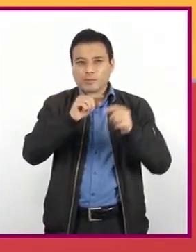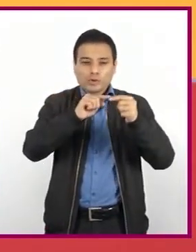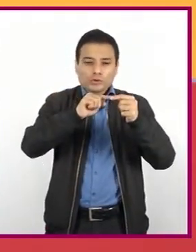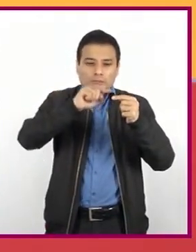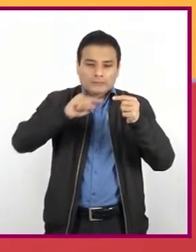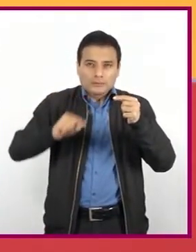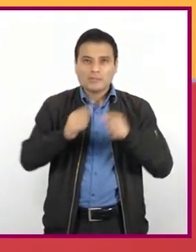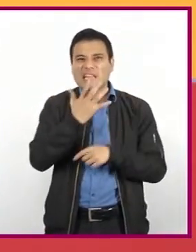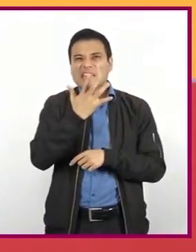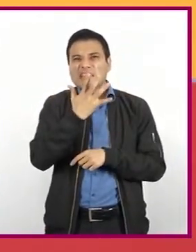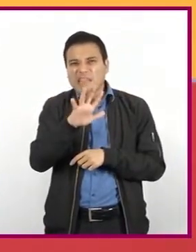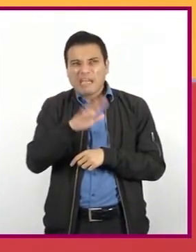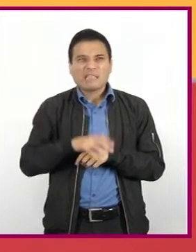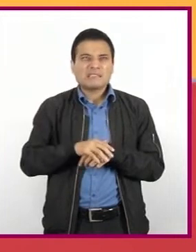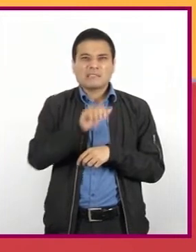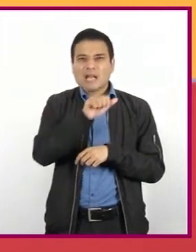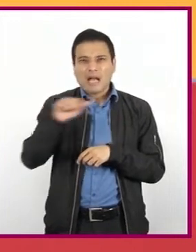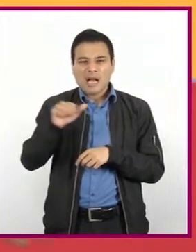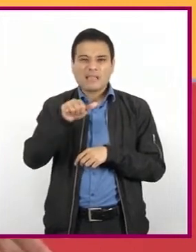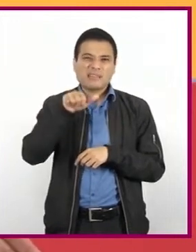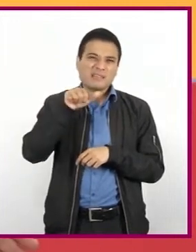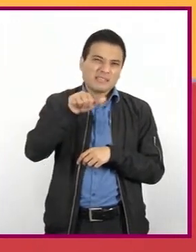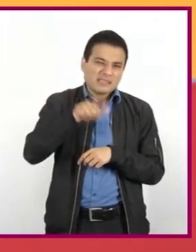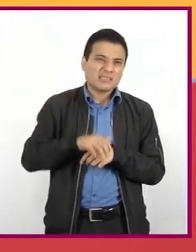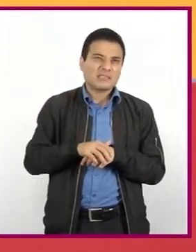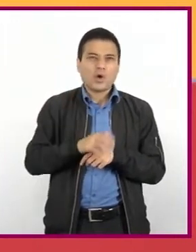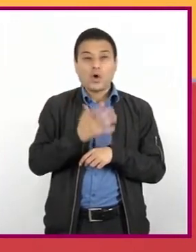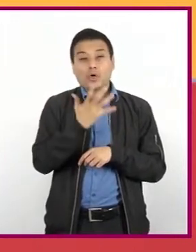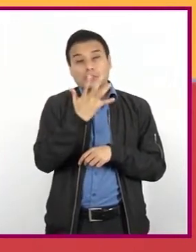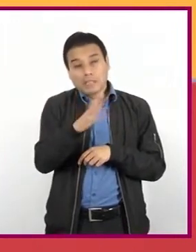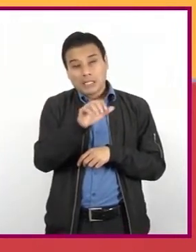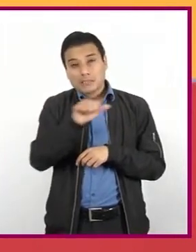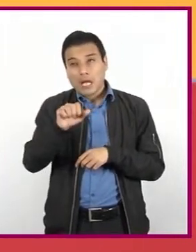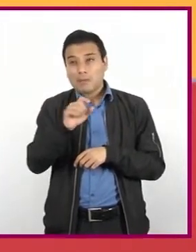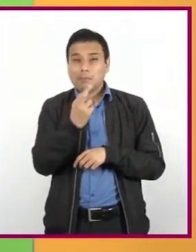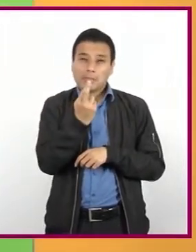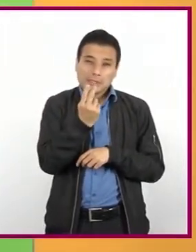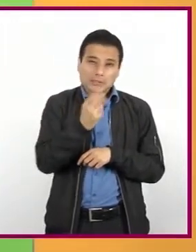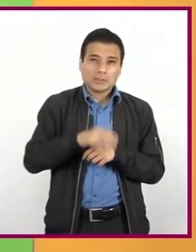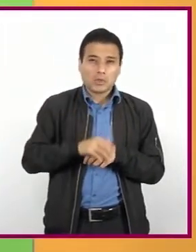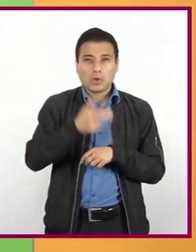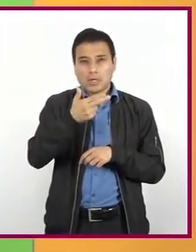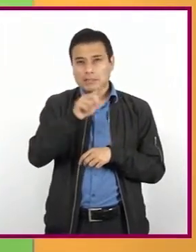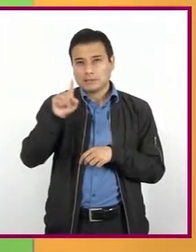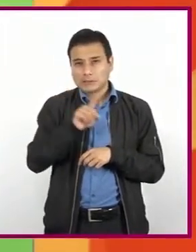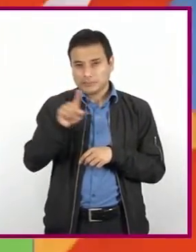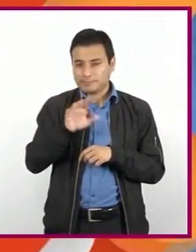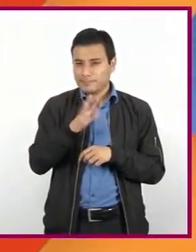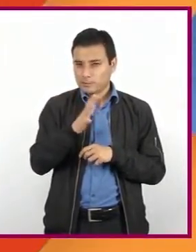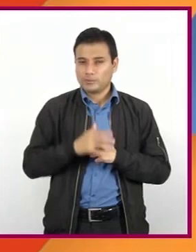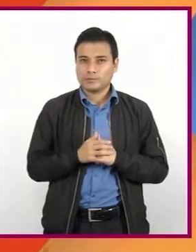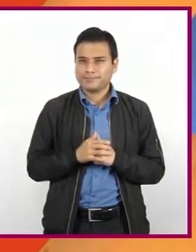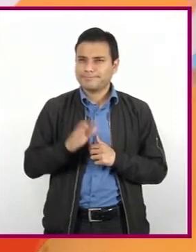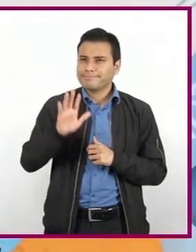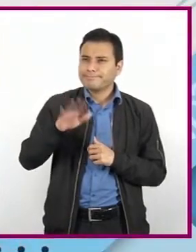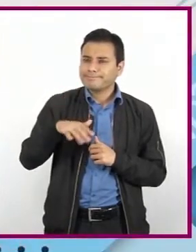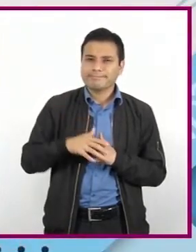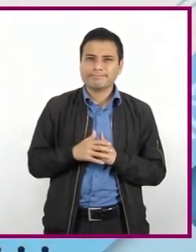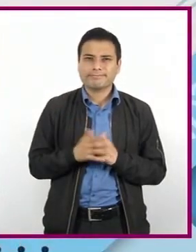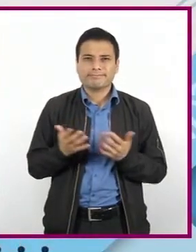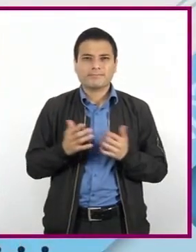10 a los 16 y los 10 a los 25 Hz. Maestra, ¿y por qué en